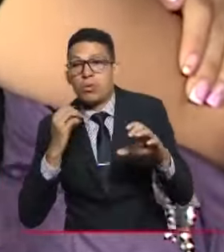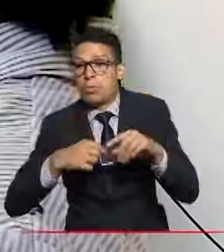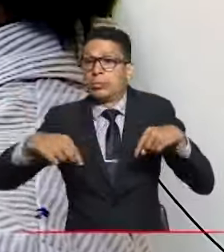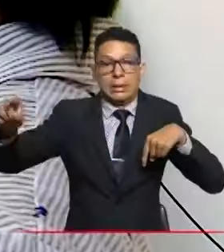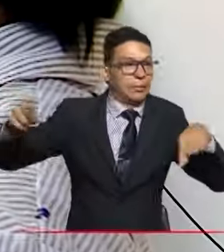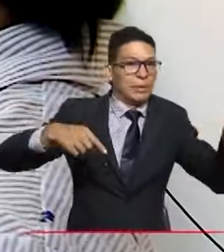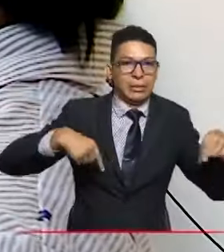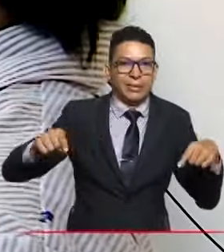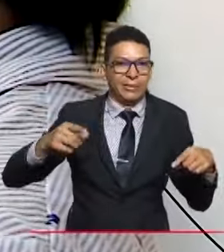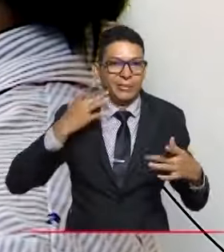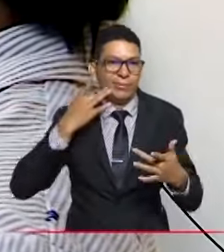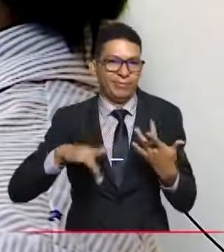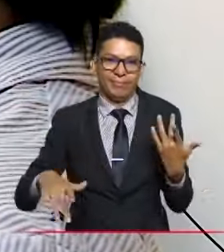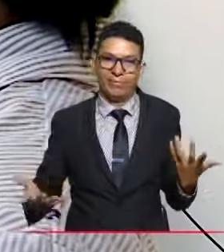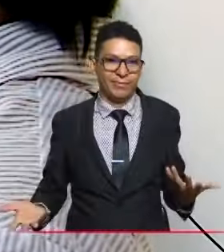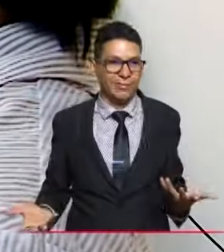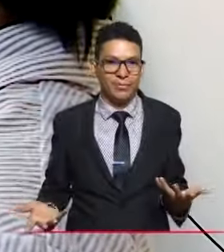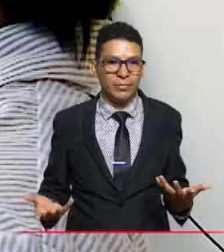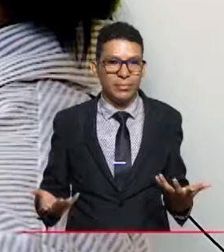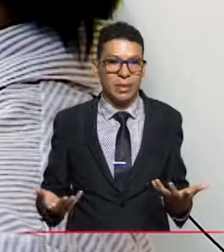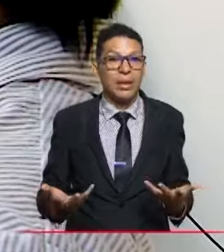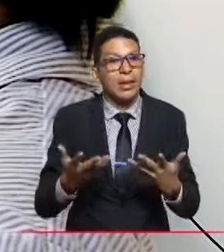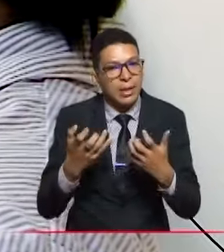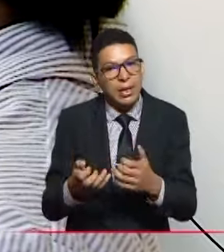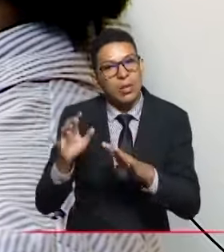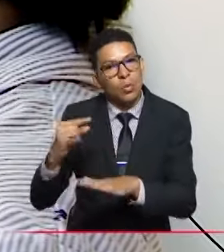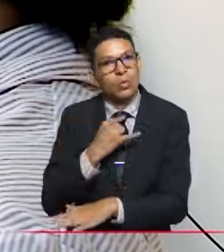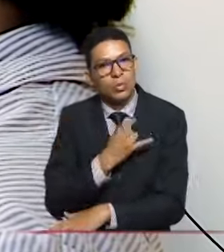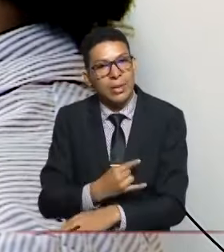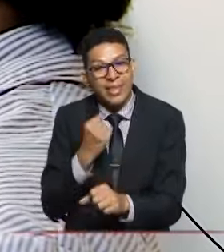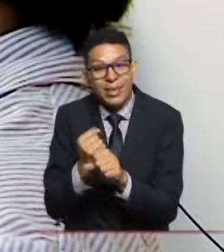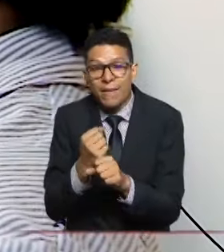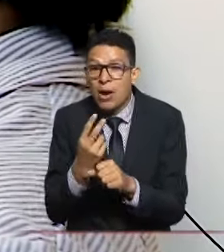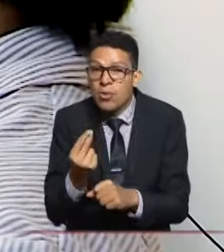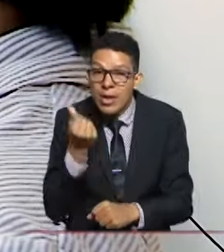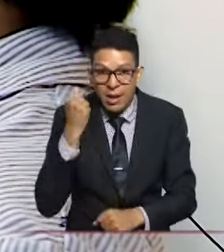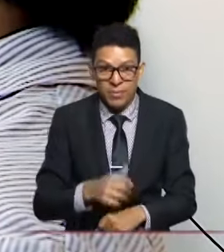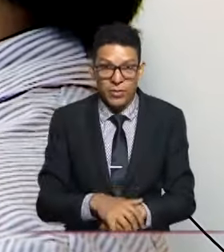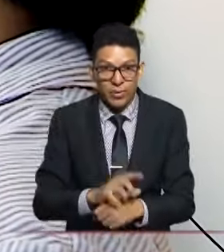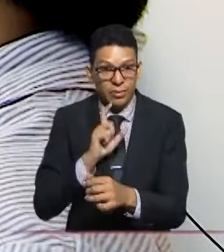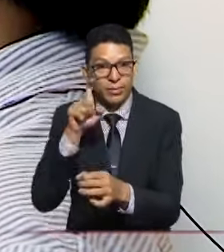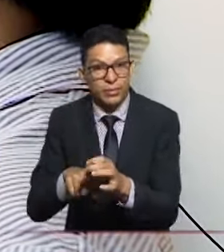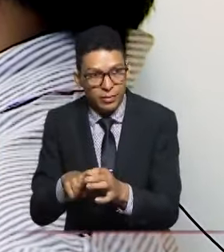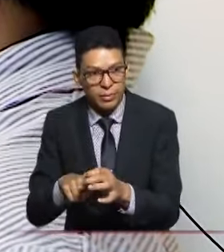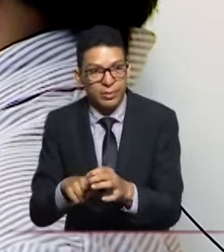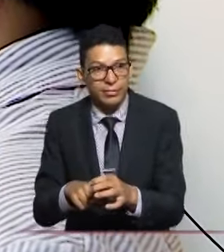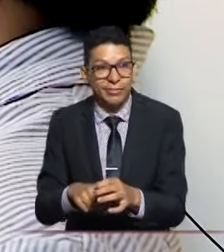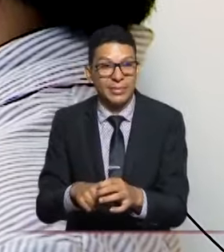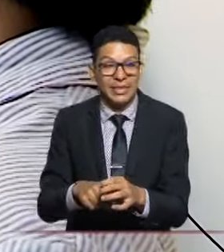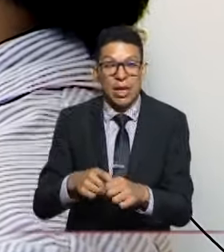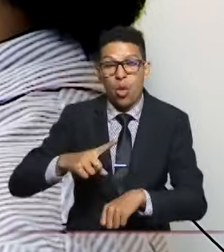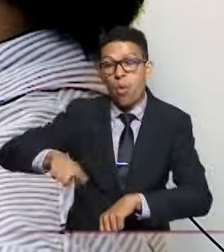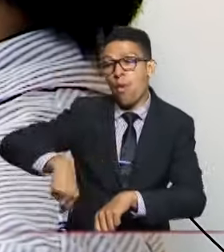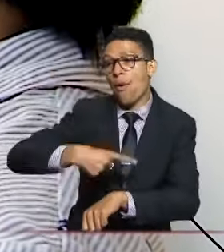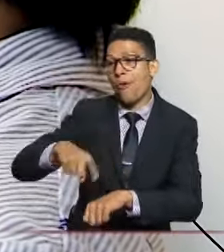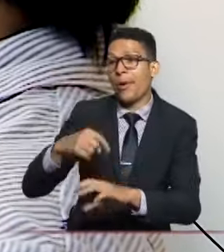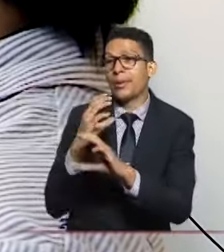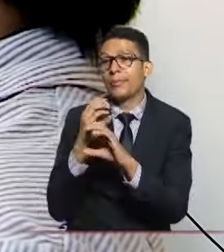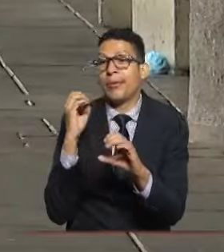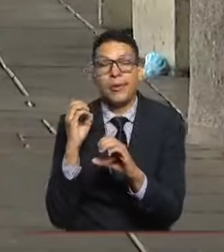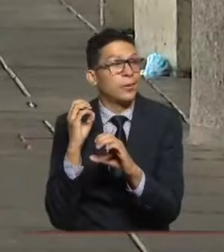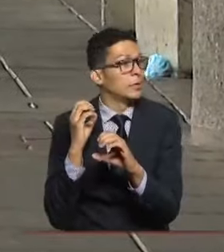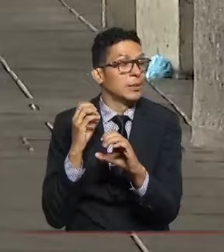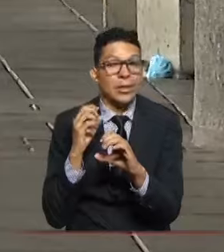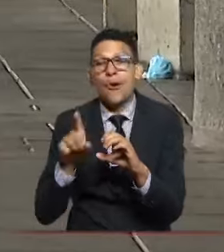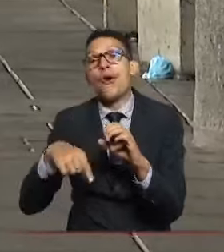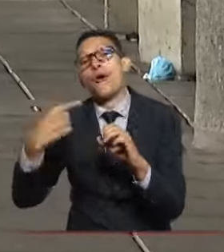tiene sentido. El usuario lo que quiere es llegar muy rápido a su sitio de trabajo, y las rutas extensas pues definitivamente no son lo más